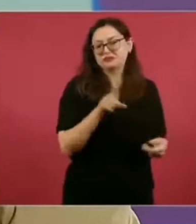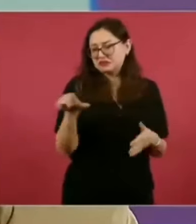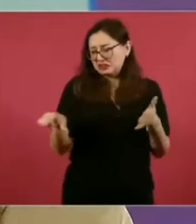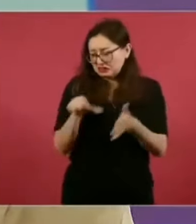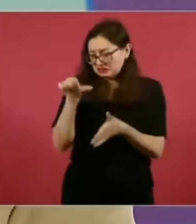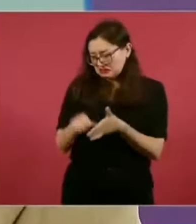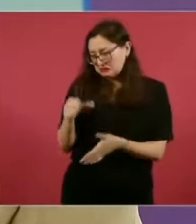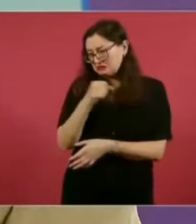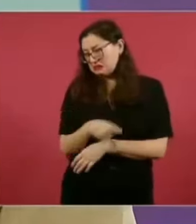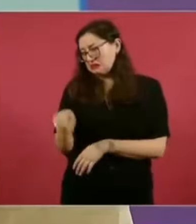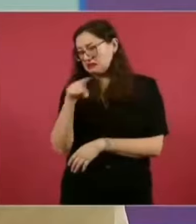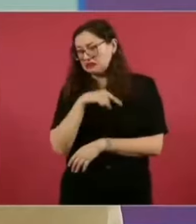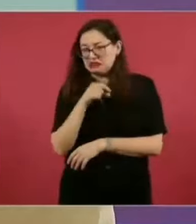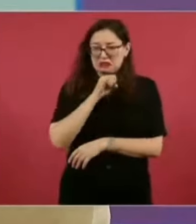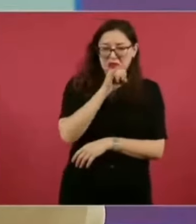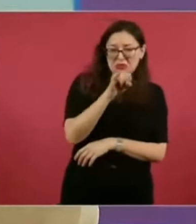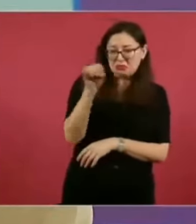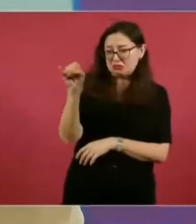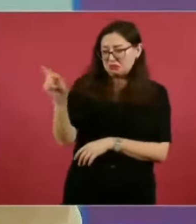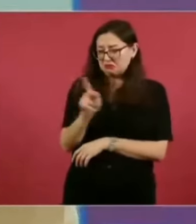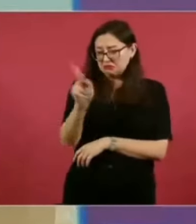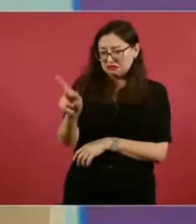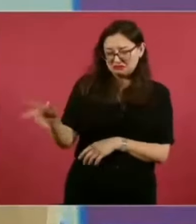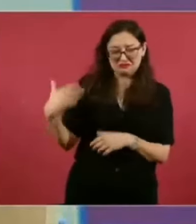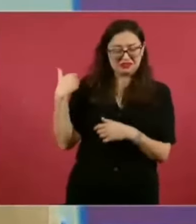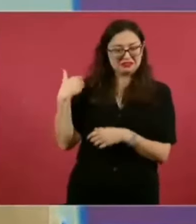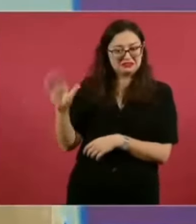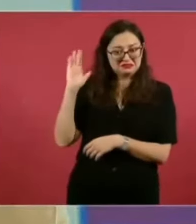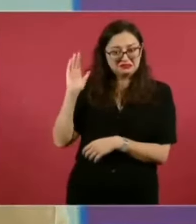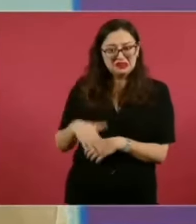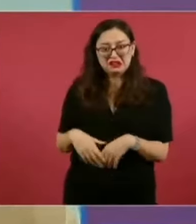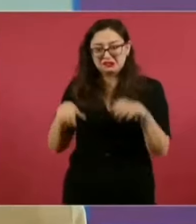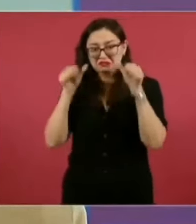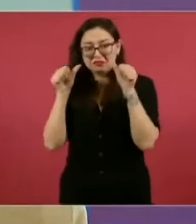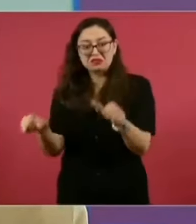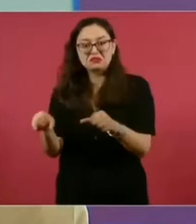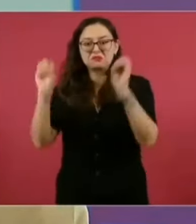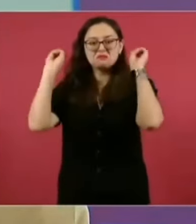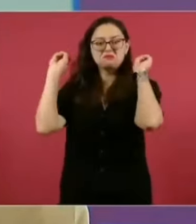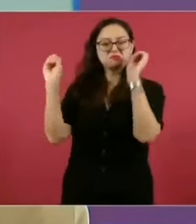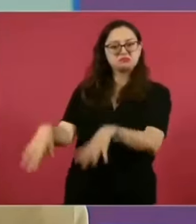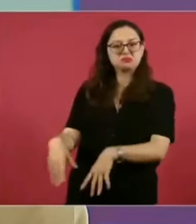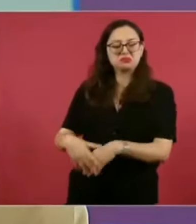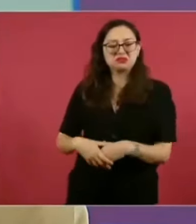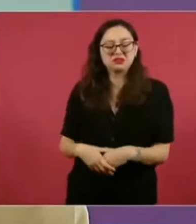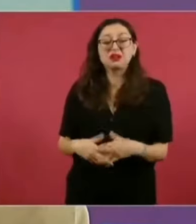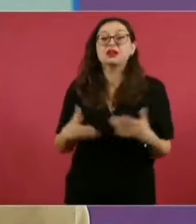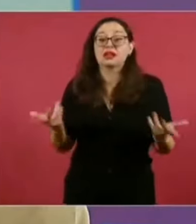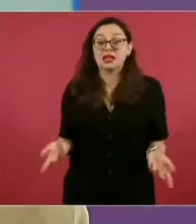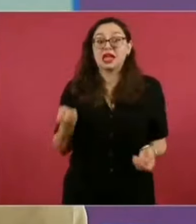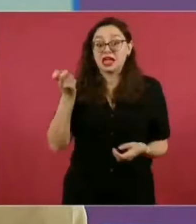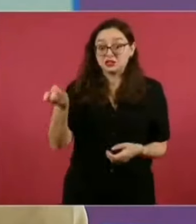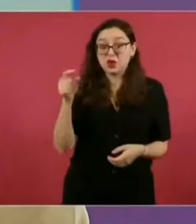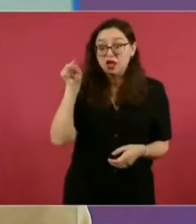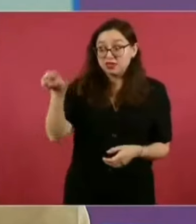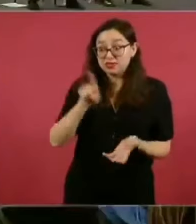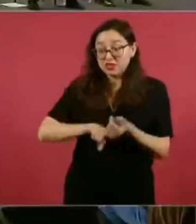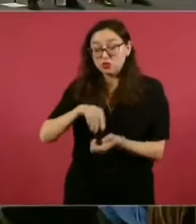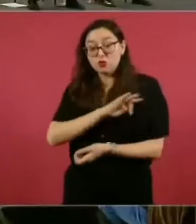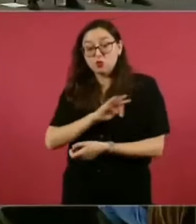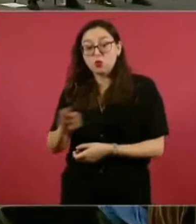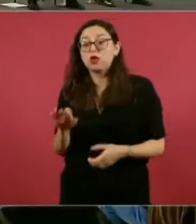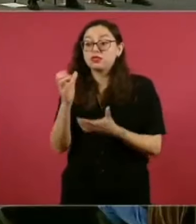de salud en donde se puede procurar la salud, no solamente atender la enfermedad. Y además,